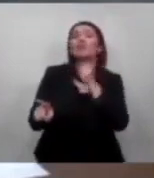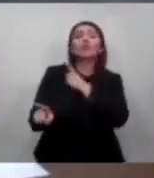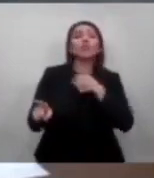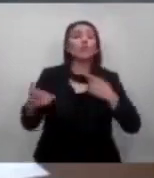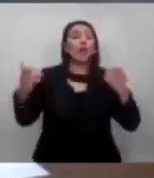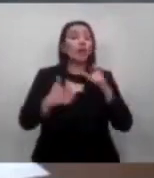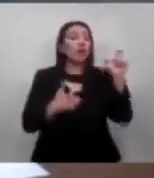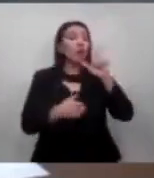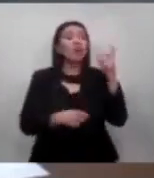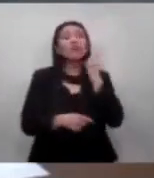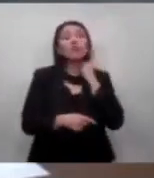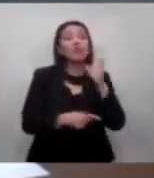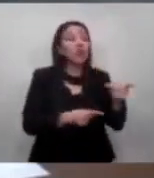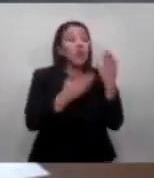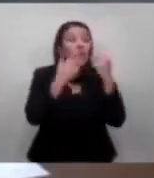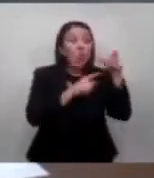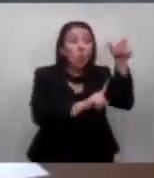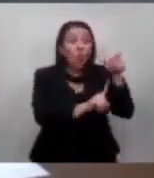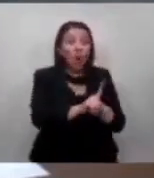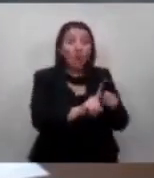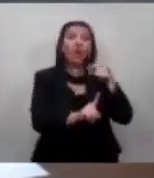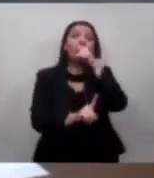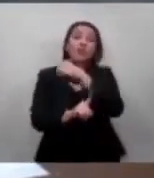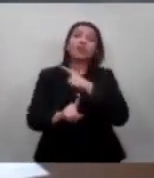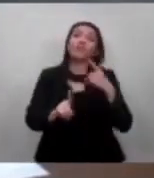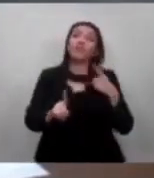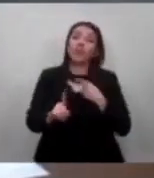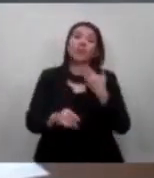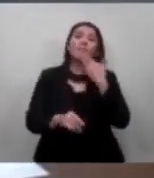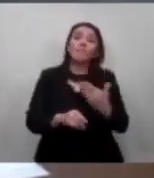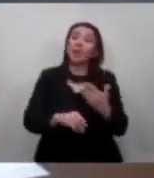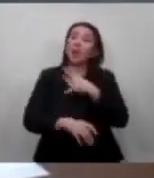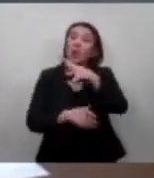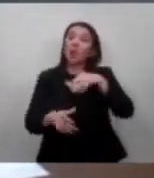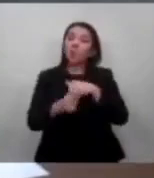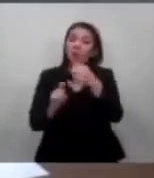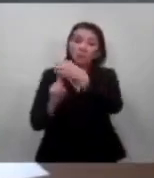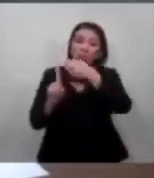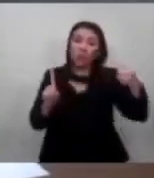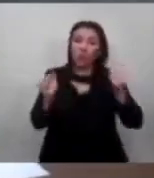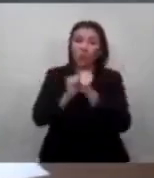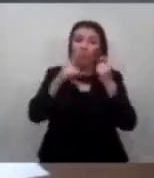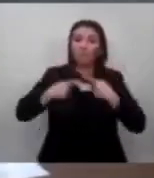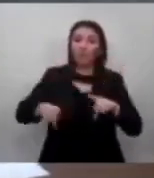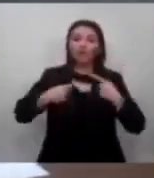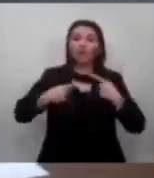ausencia del diputado propietario, el órgano esté debidamente integrado y se llame el suplente.